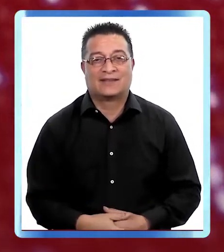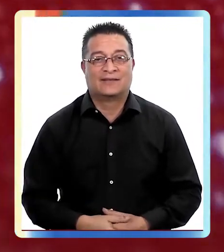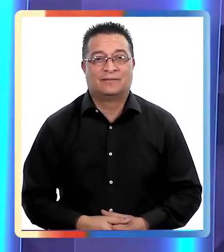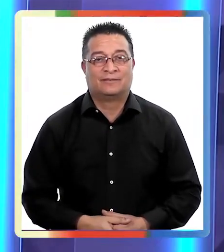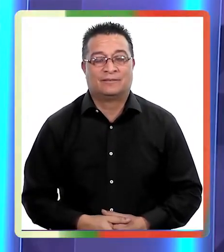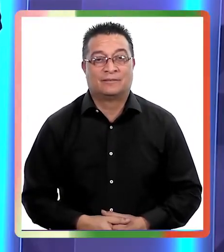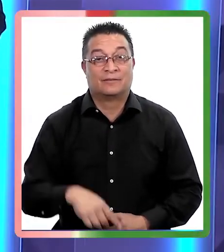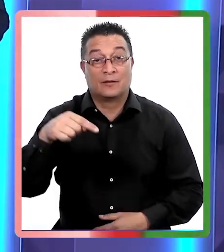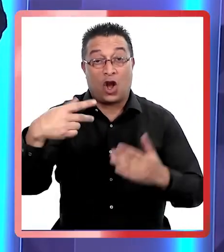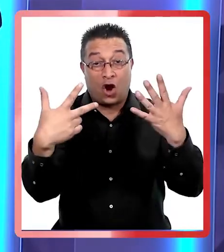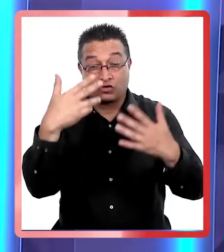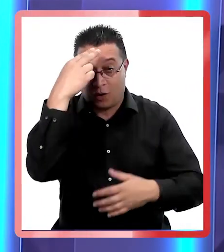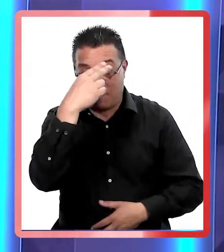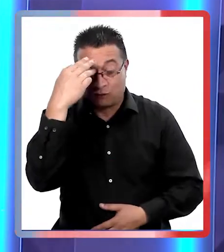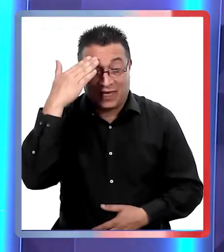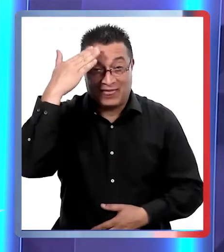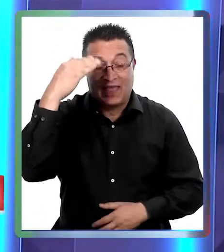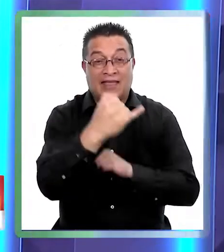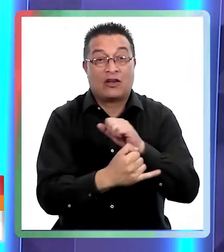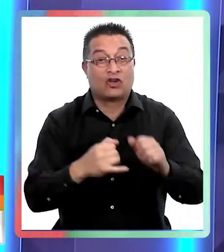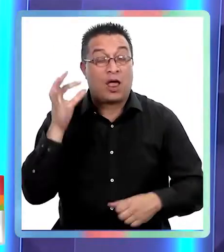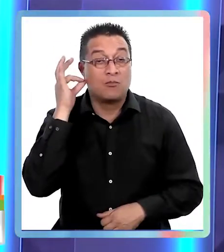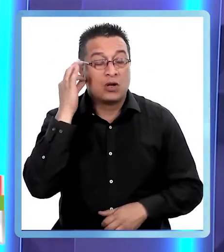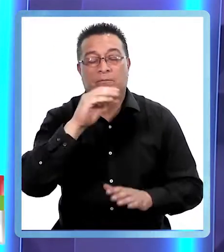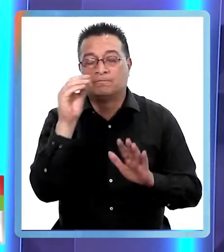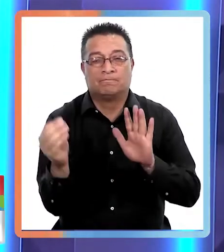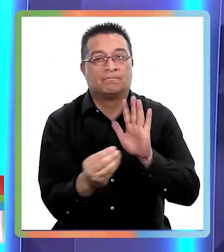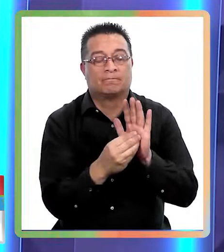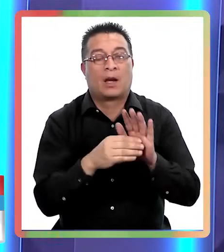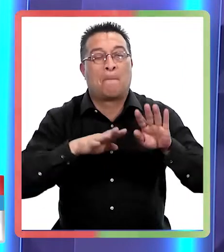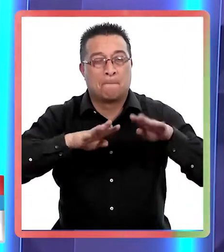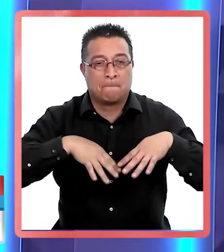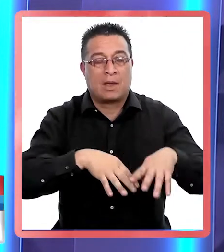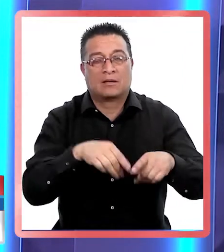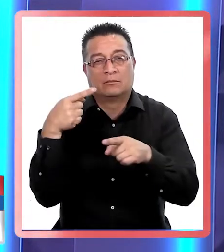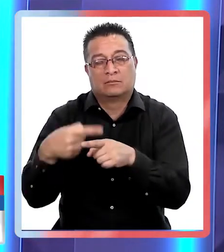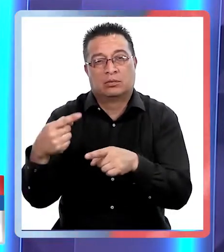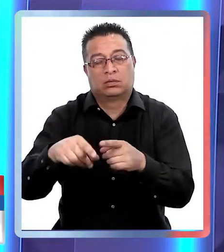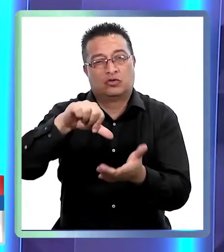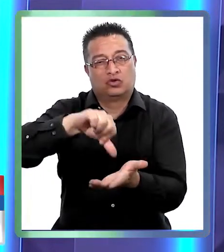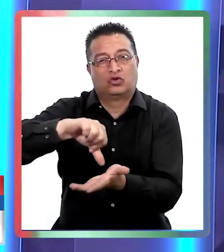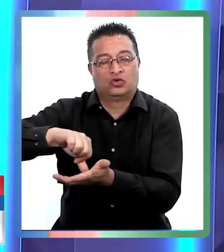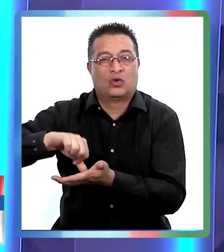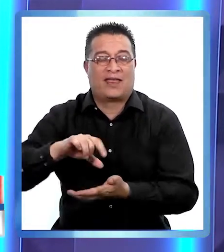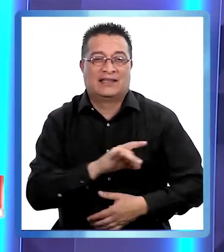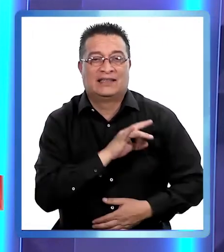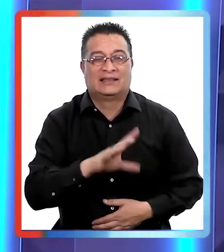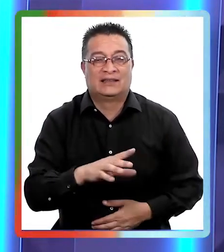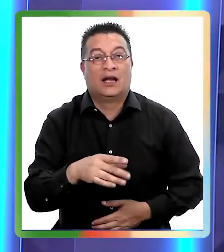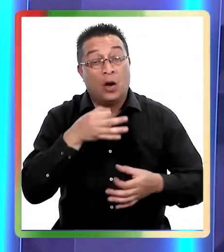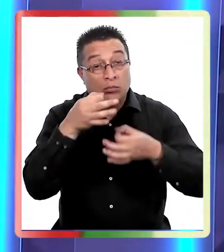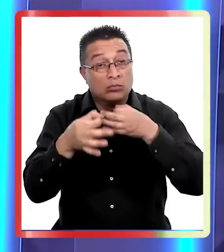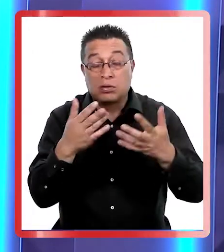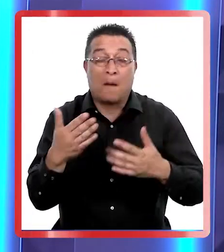Noticias. Este 8 de marzo, Día Internacional de la Mujer, estuvo marcado por las marchas en las distintas ciudades del país.